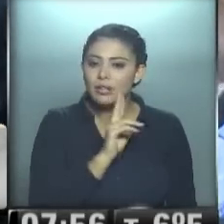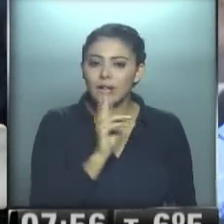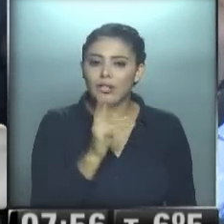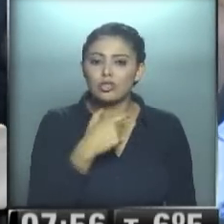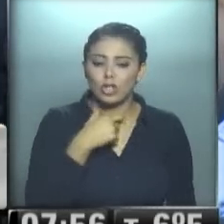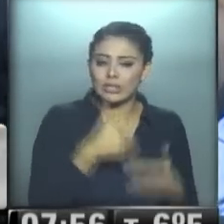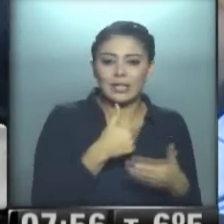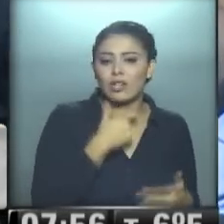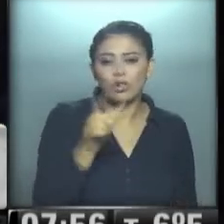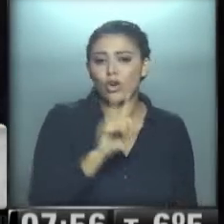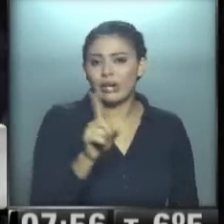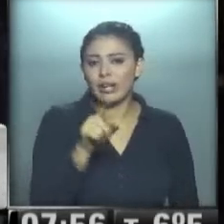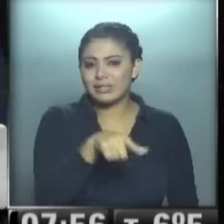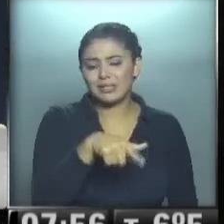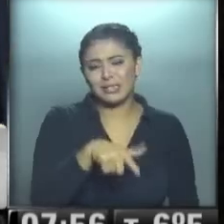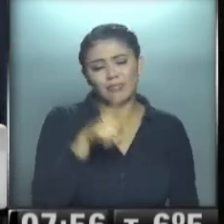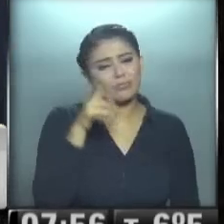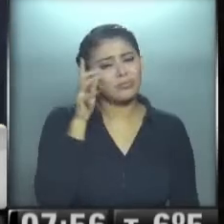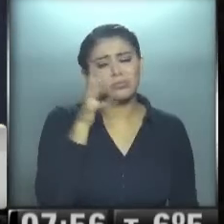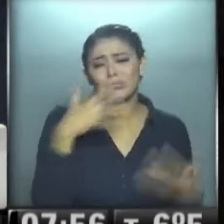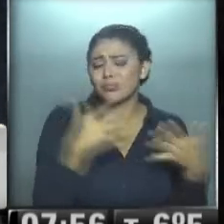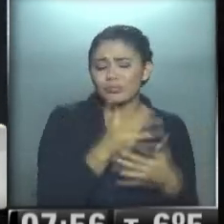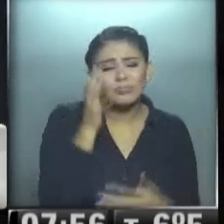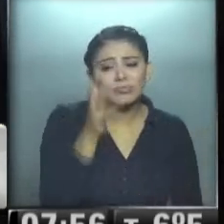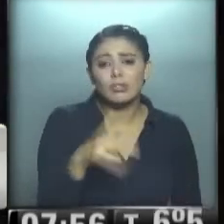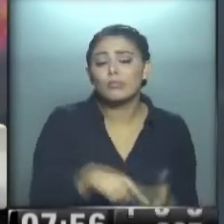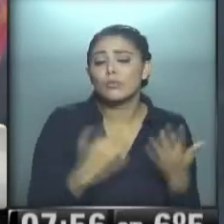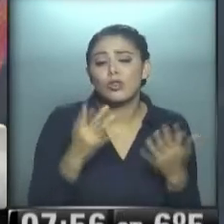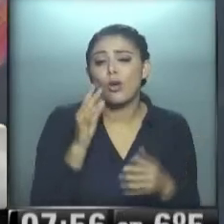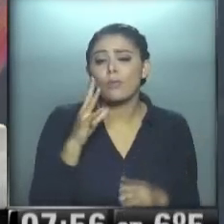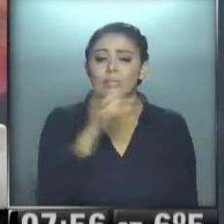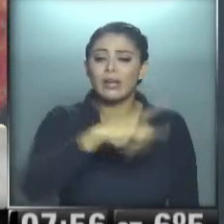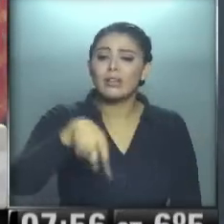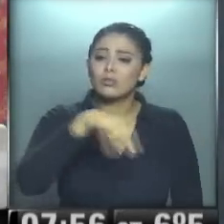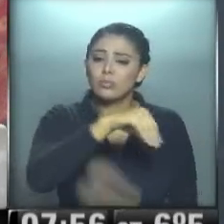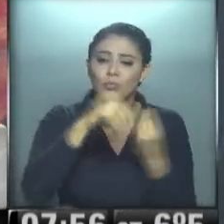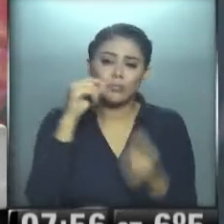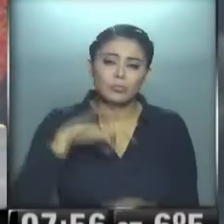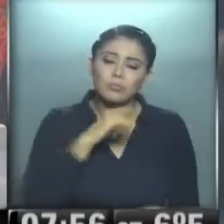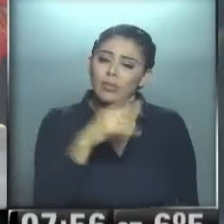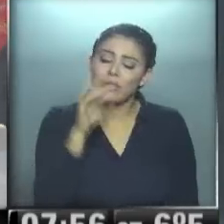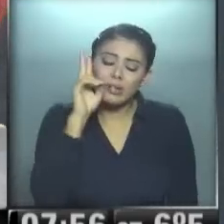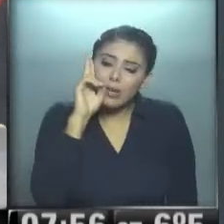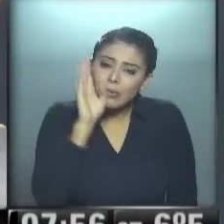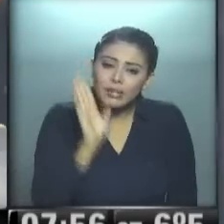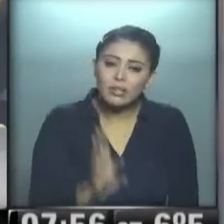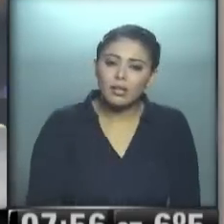quise acercar, o sea, de cómo está, la verdad que no, pero bueno, es una intimidad de ellos y hay que